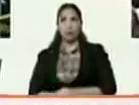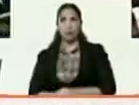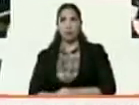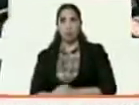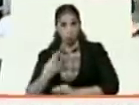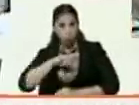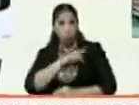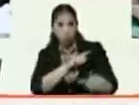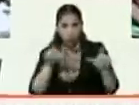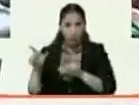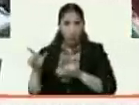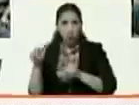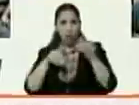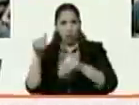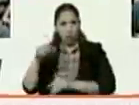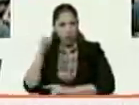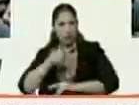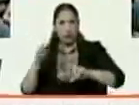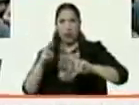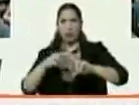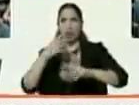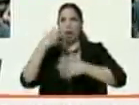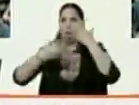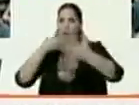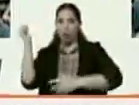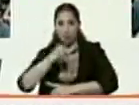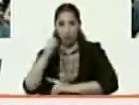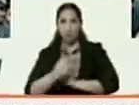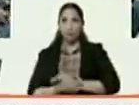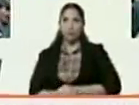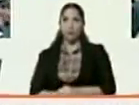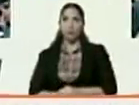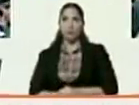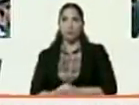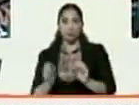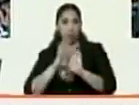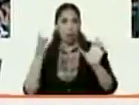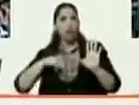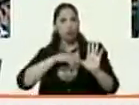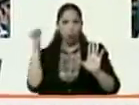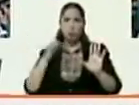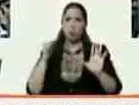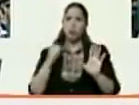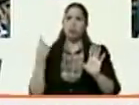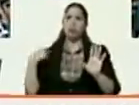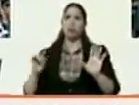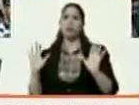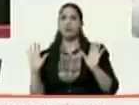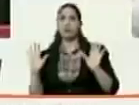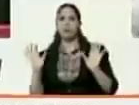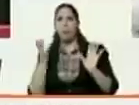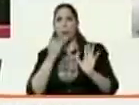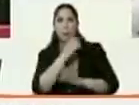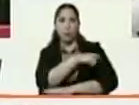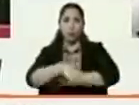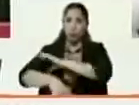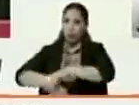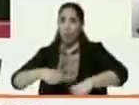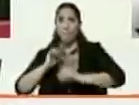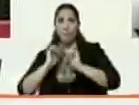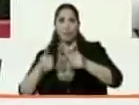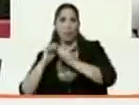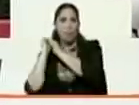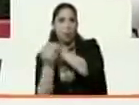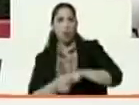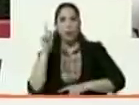¿Estamos listos para unas elecciones, verdad? Claro. Nosotros sí tenemos... El brazo ya comenzó el béisbol y